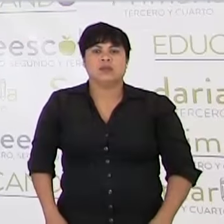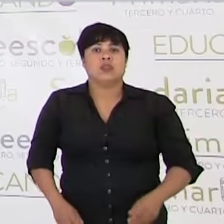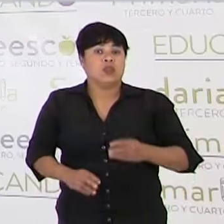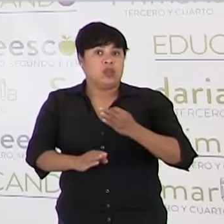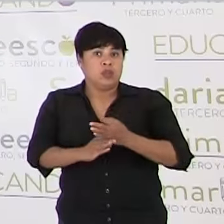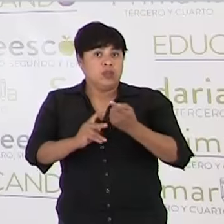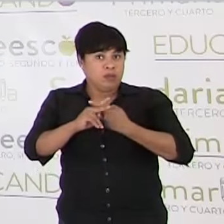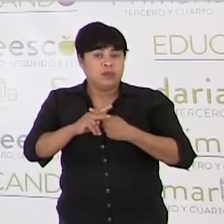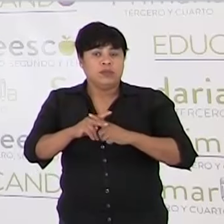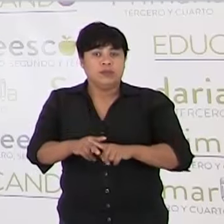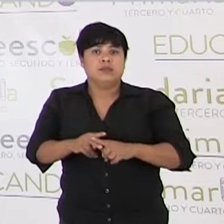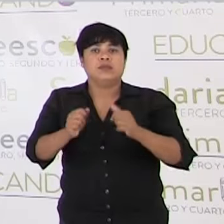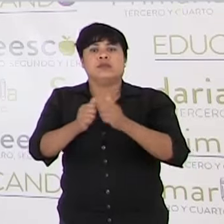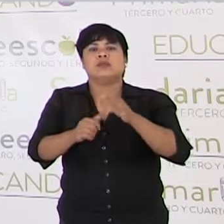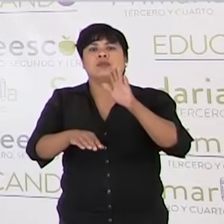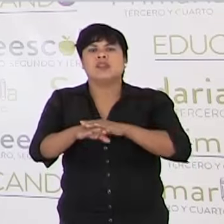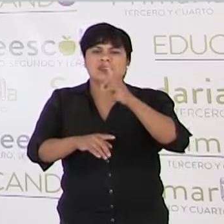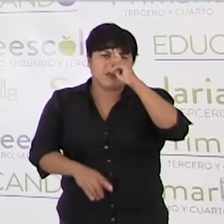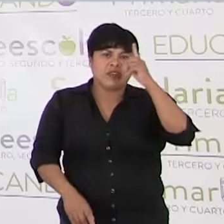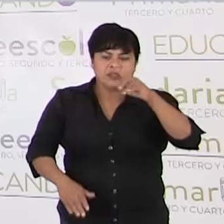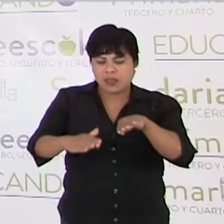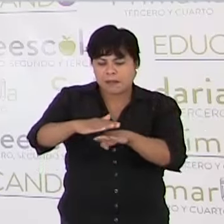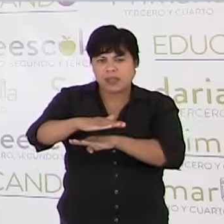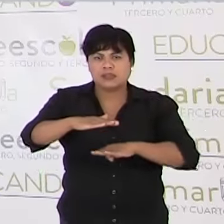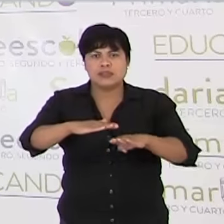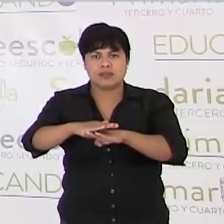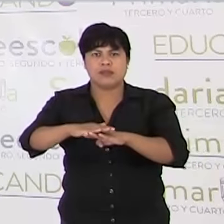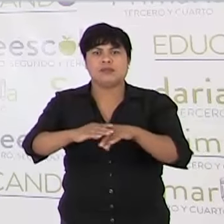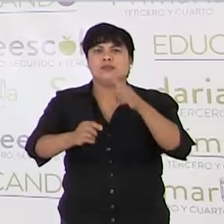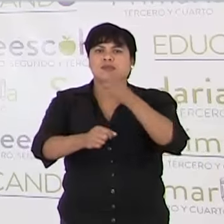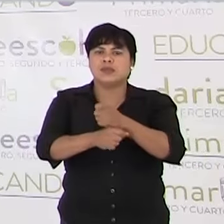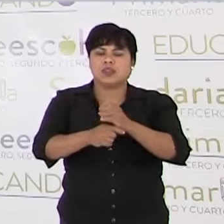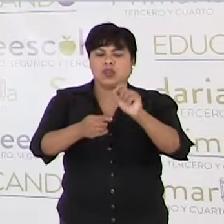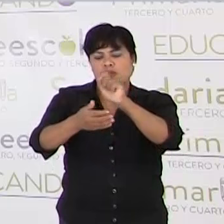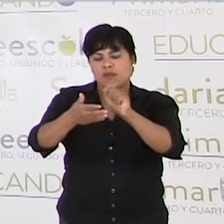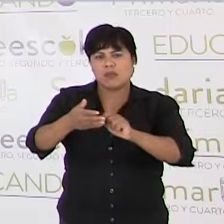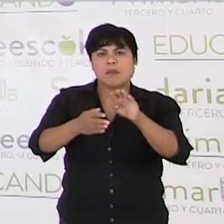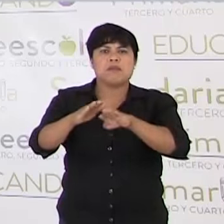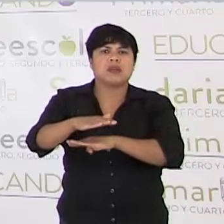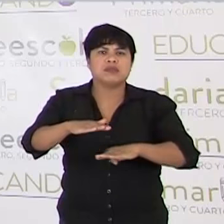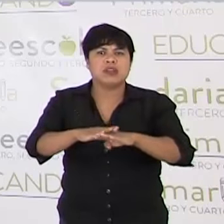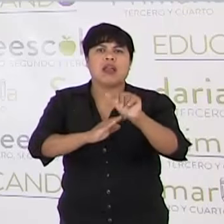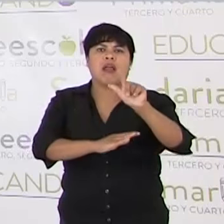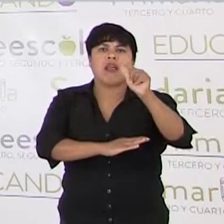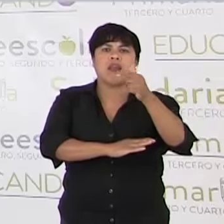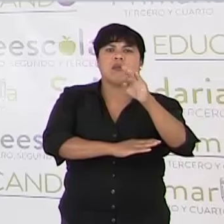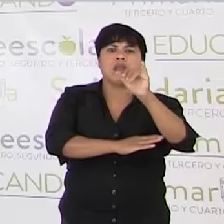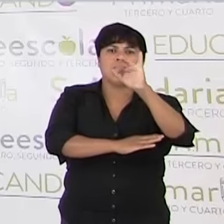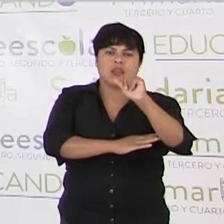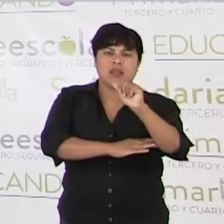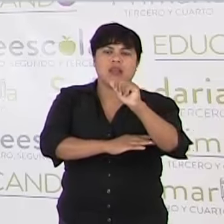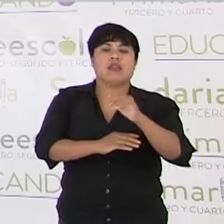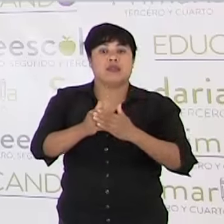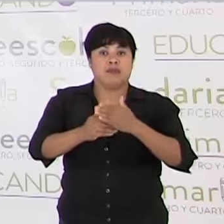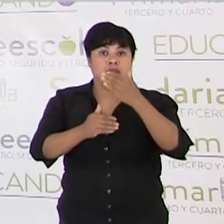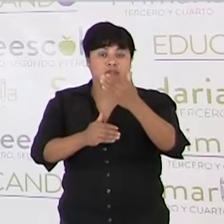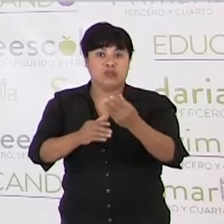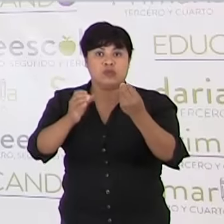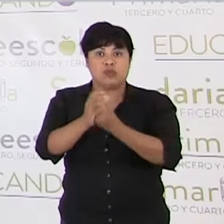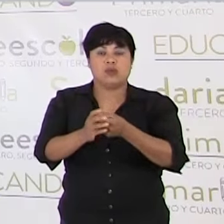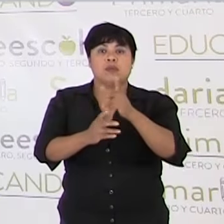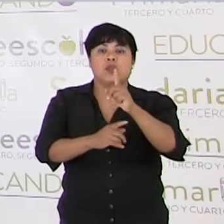Vamos a empezar con lo más fácil, que son operaciones básicas algebraicas en la próxima sesión, pero